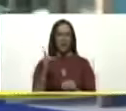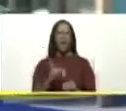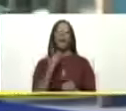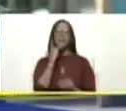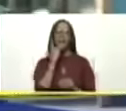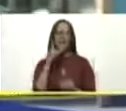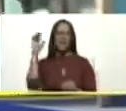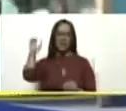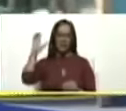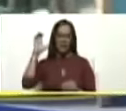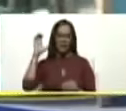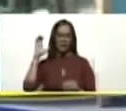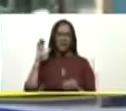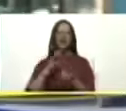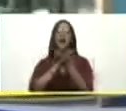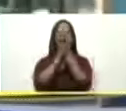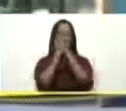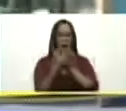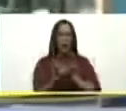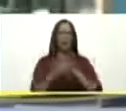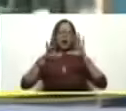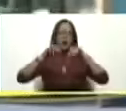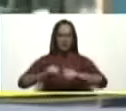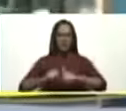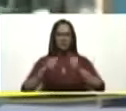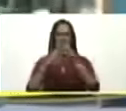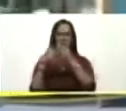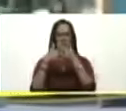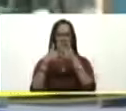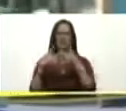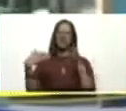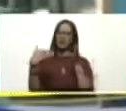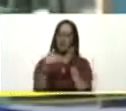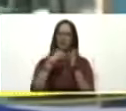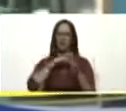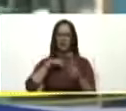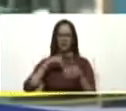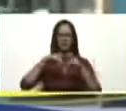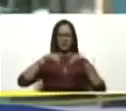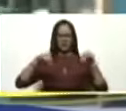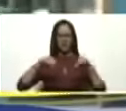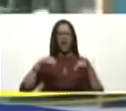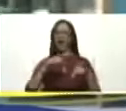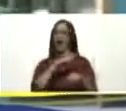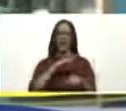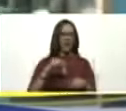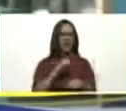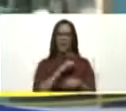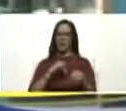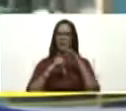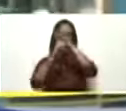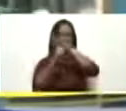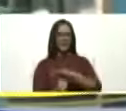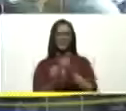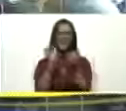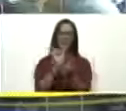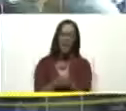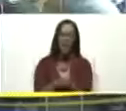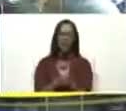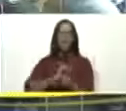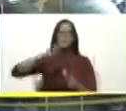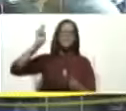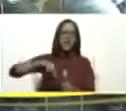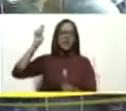y patriota, acabó el dominio norteamericano sobre nuestra tierra. Y no seremos colonia ni esclavo